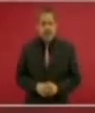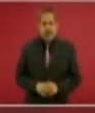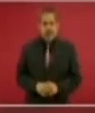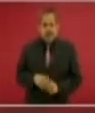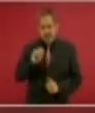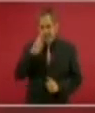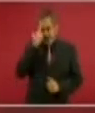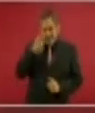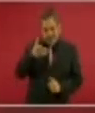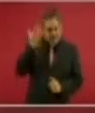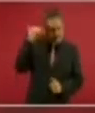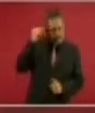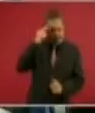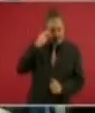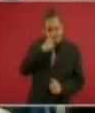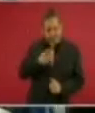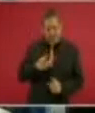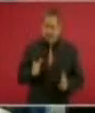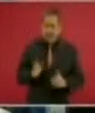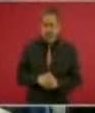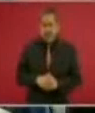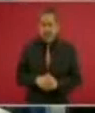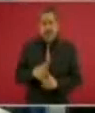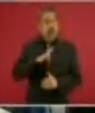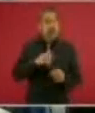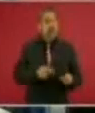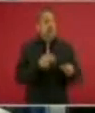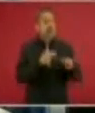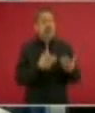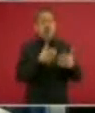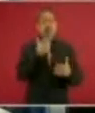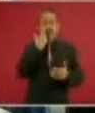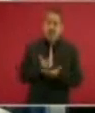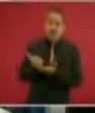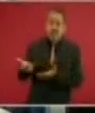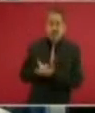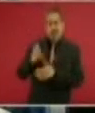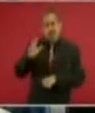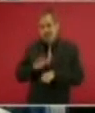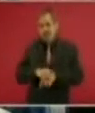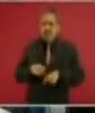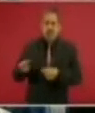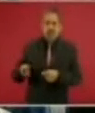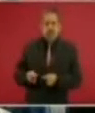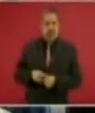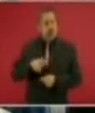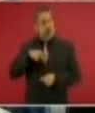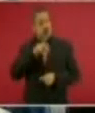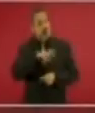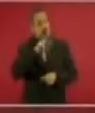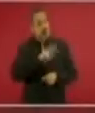¿Sí se acuerdan de eso? Bueno, habían empresarios que querían aumentar el salario y se los prohibían